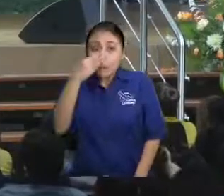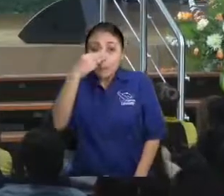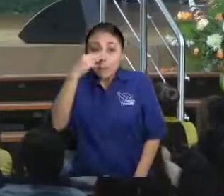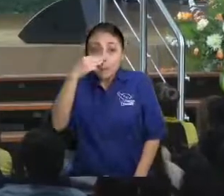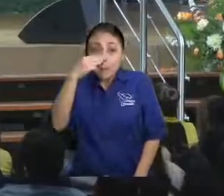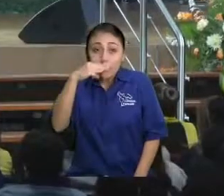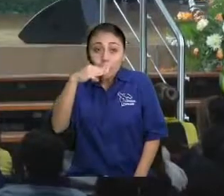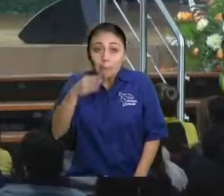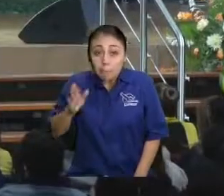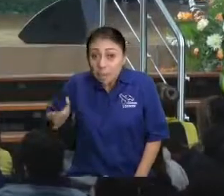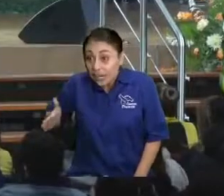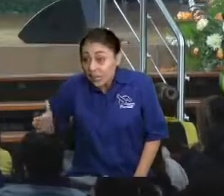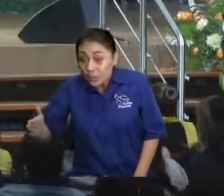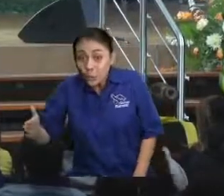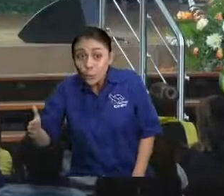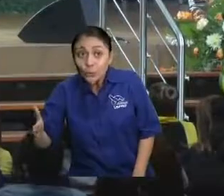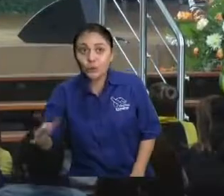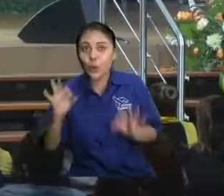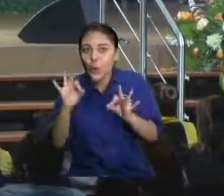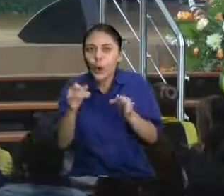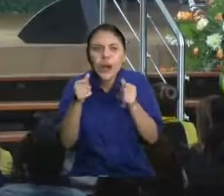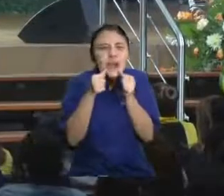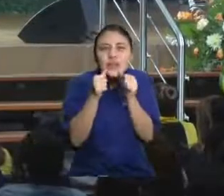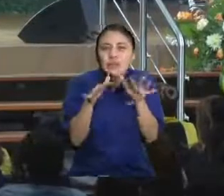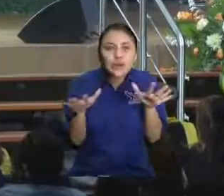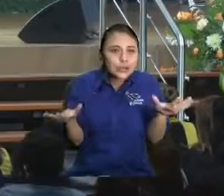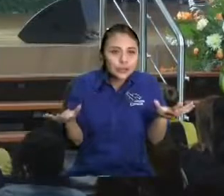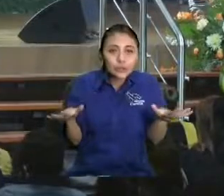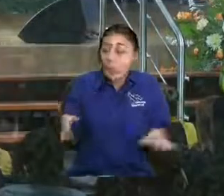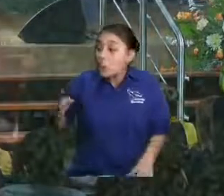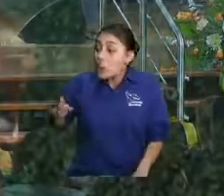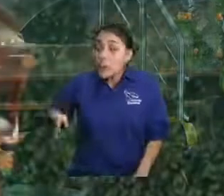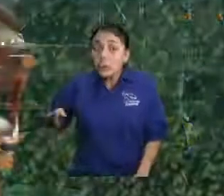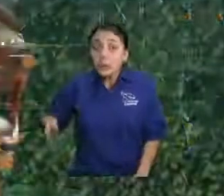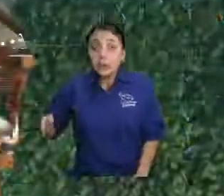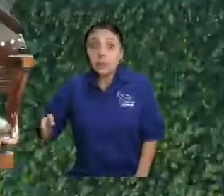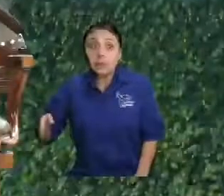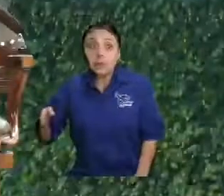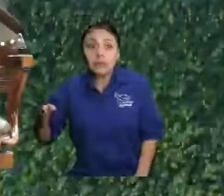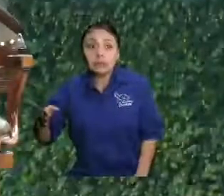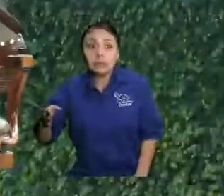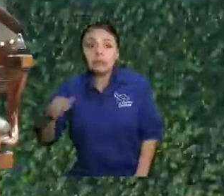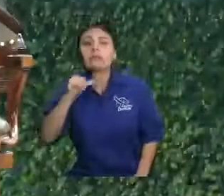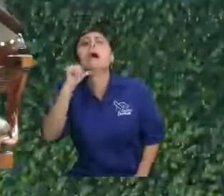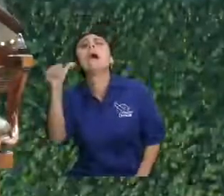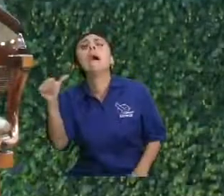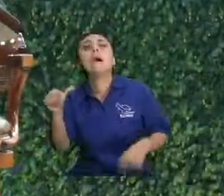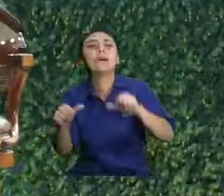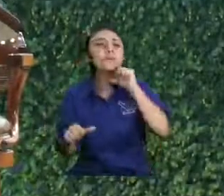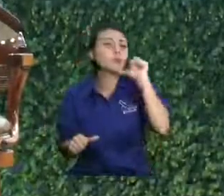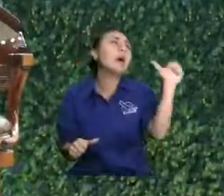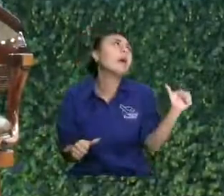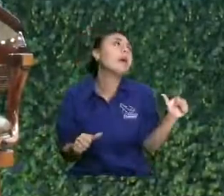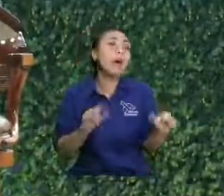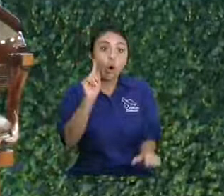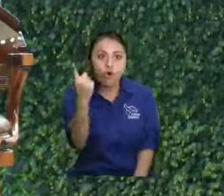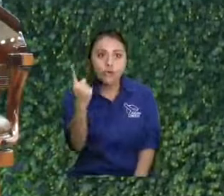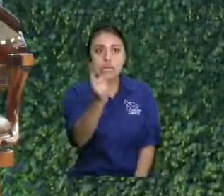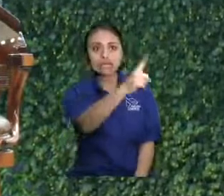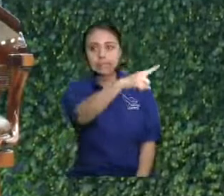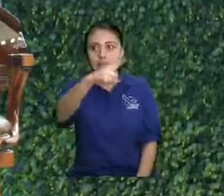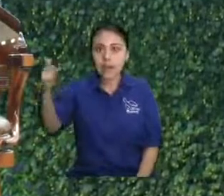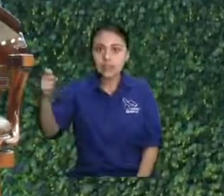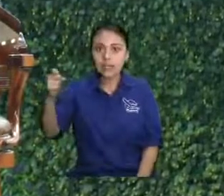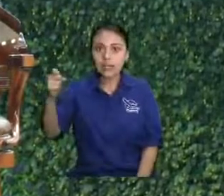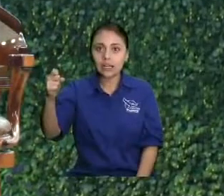y se van de vacaciones en esta época. Y el Chucho pasa gimiendo, gritando y aullando una semana.